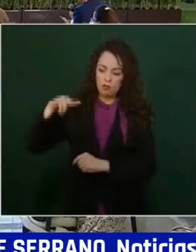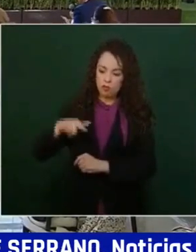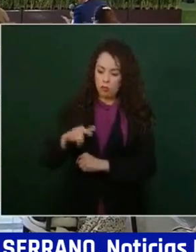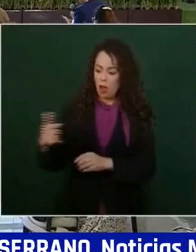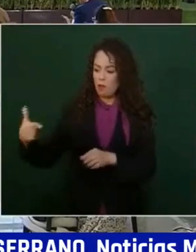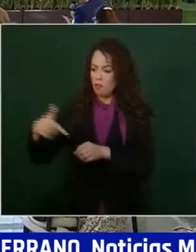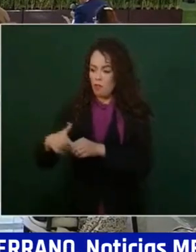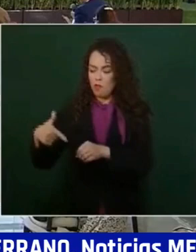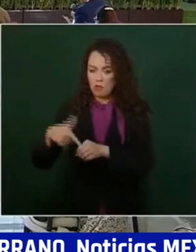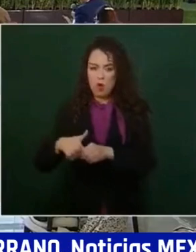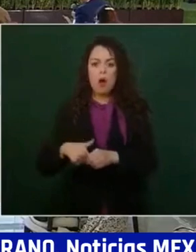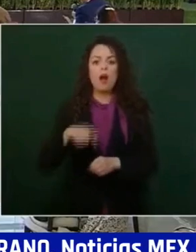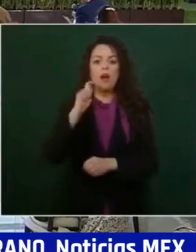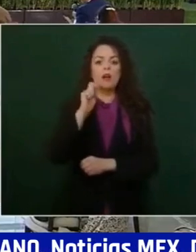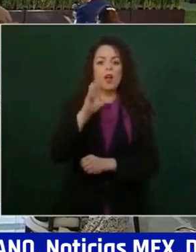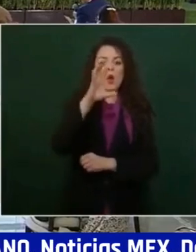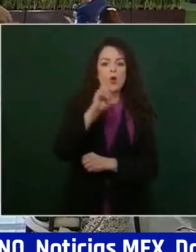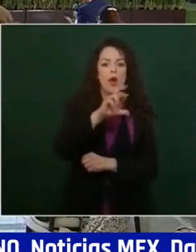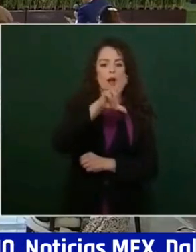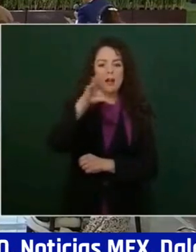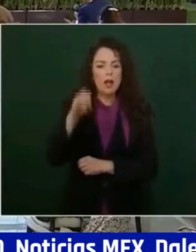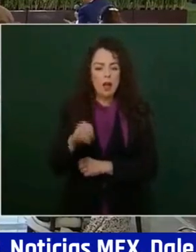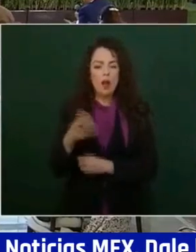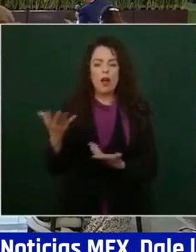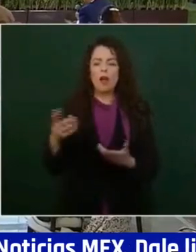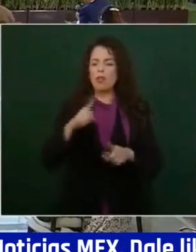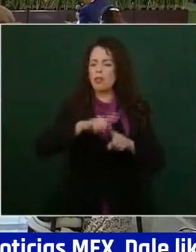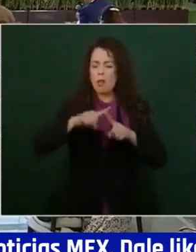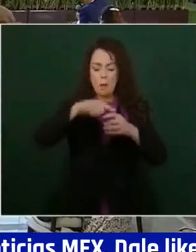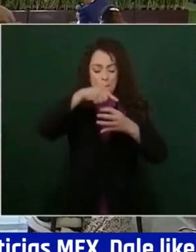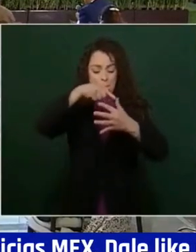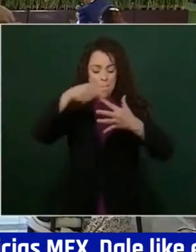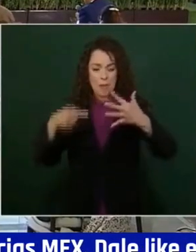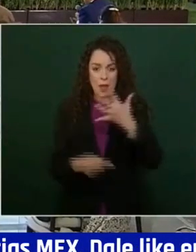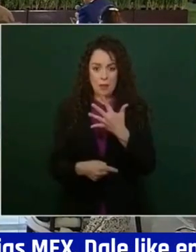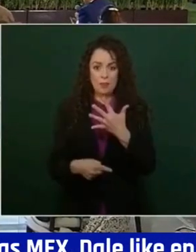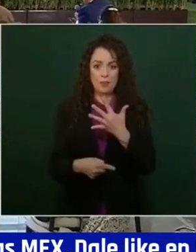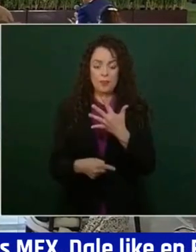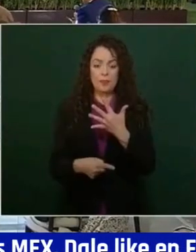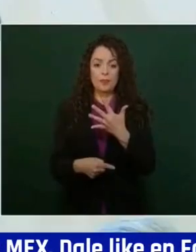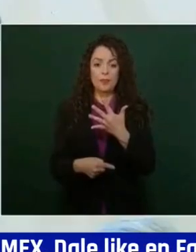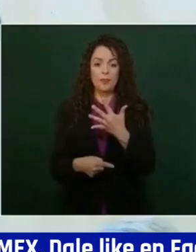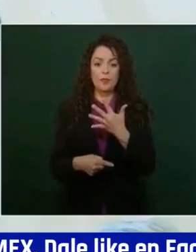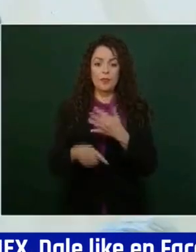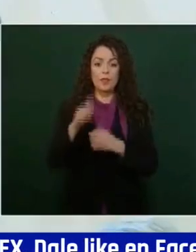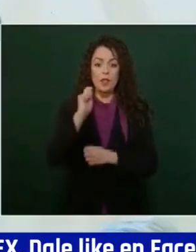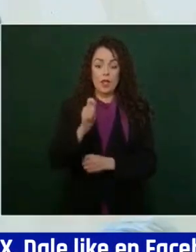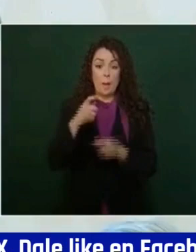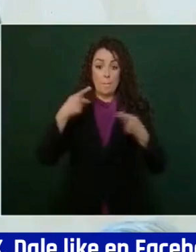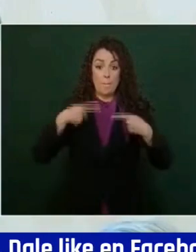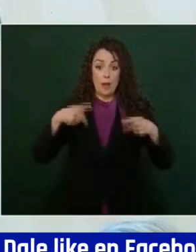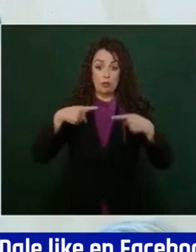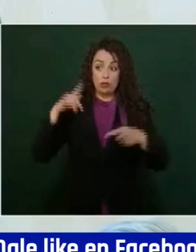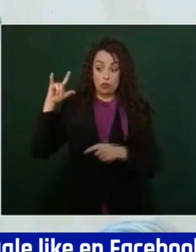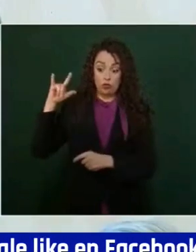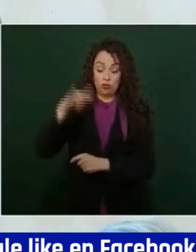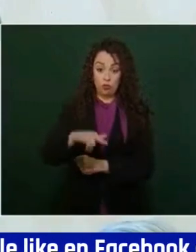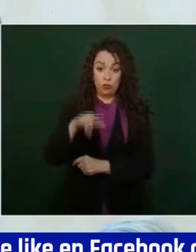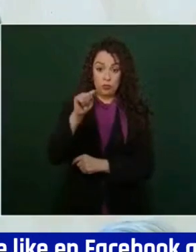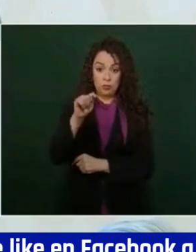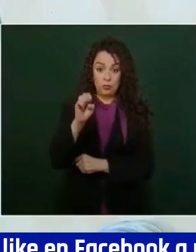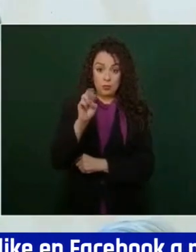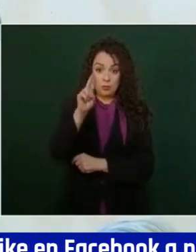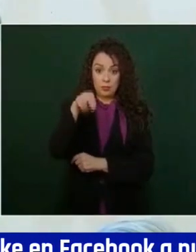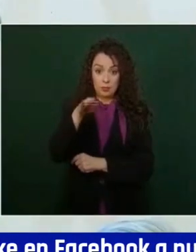zona de correos, los centros de convenciones, etc. Hablando específicamente de la terminal de pasajeros, es un complejo con